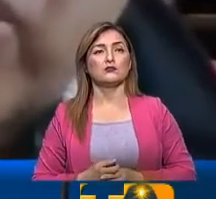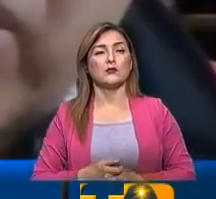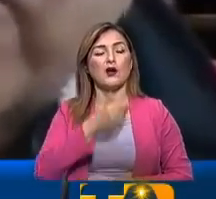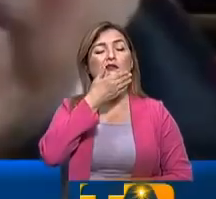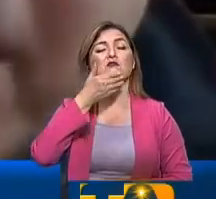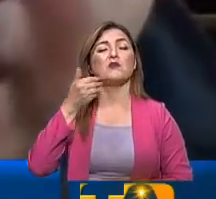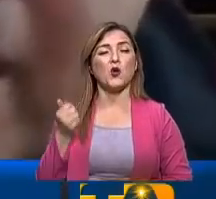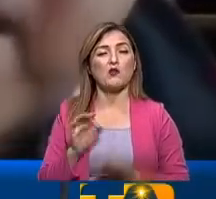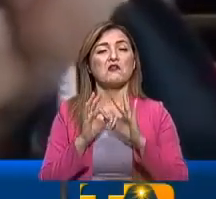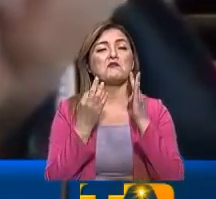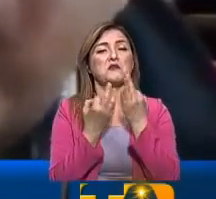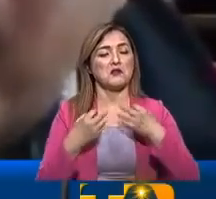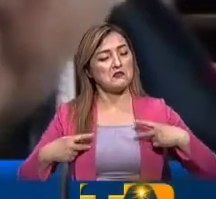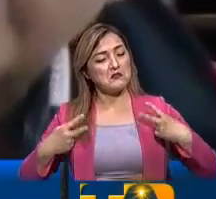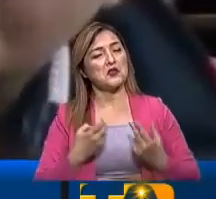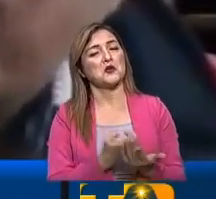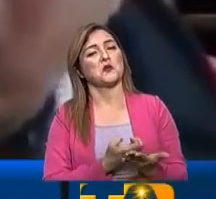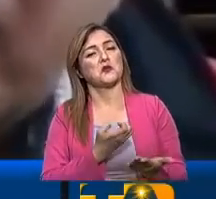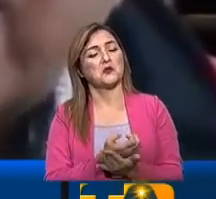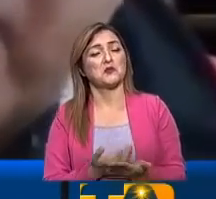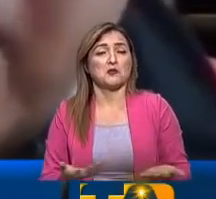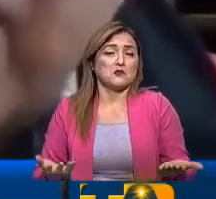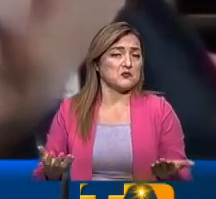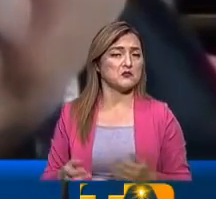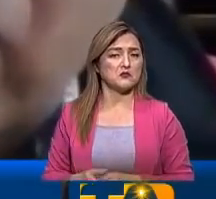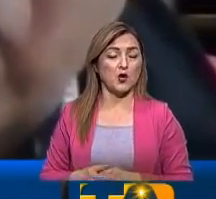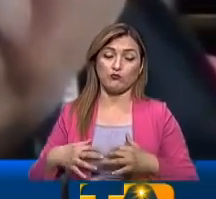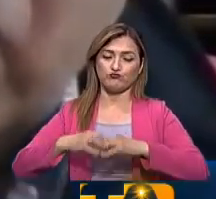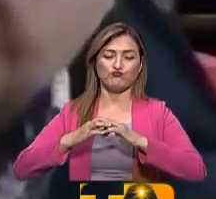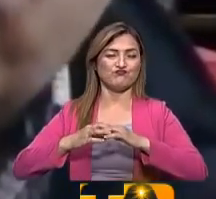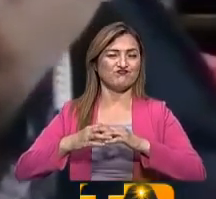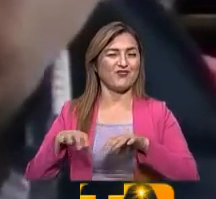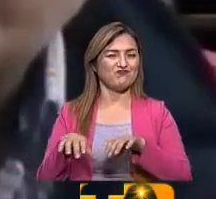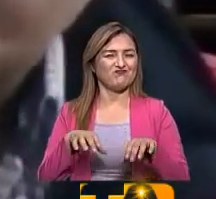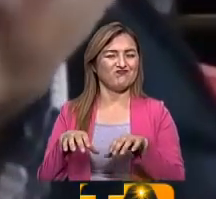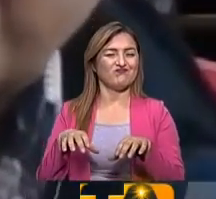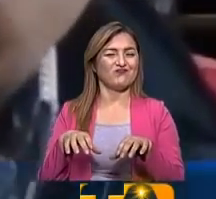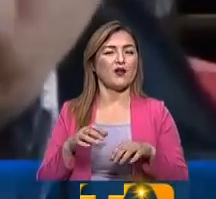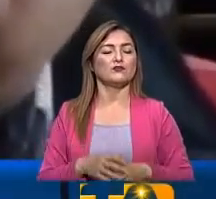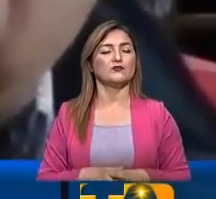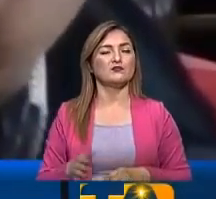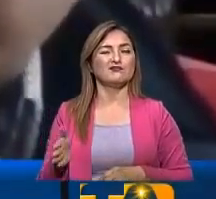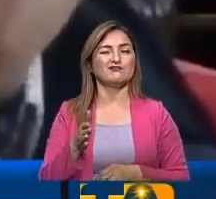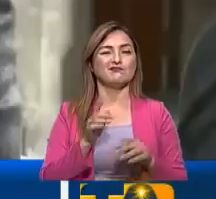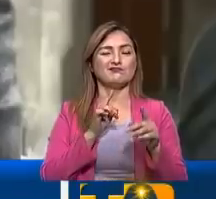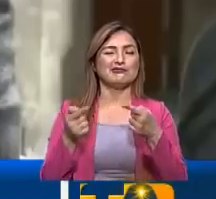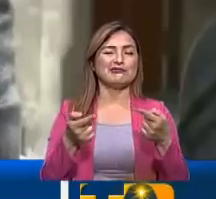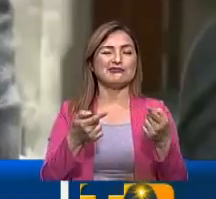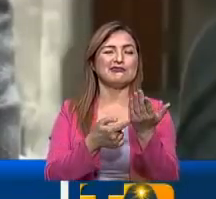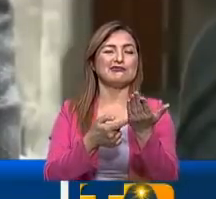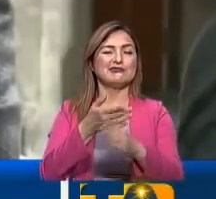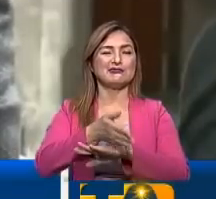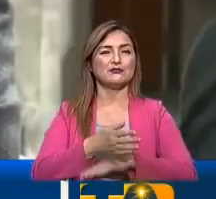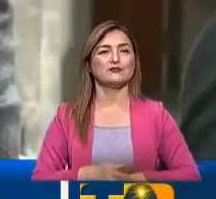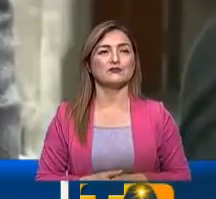nuestras condiciones familiares, de vida y también dinamizar la economía. Pero esa ya será una discusión posterior. Por lo